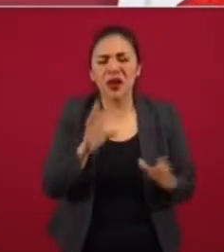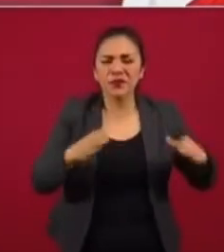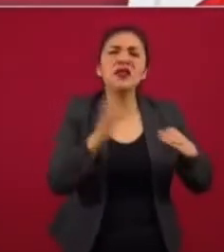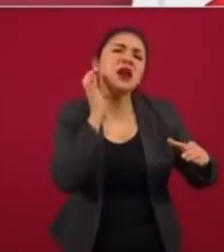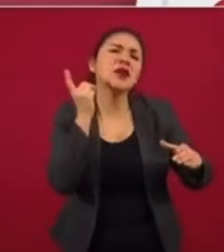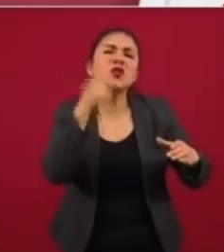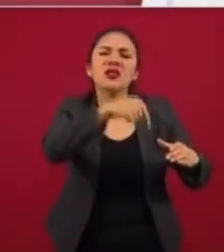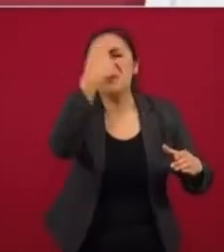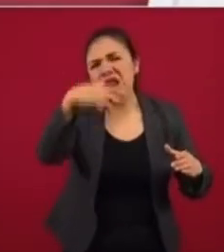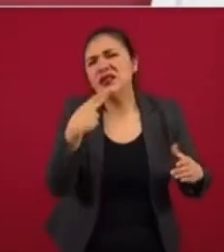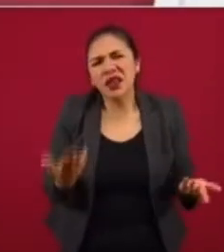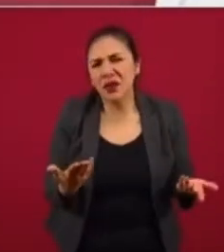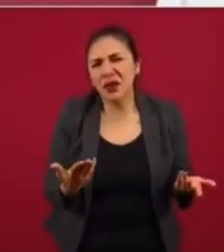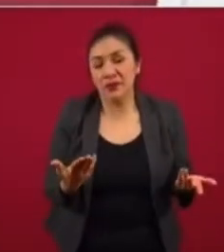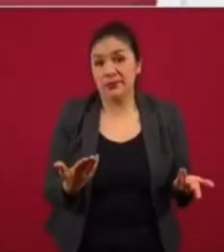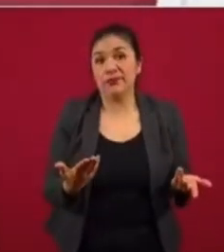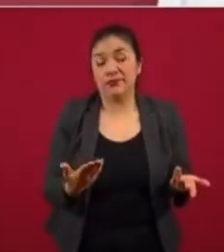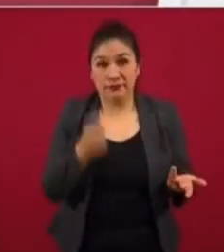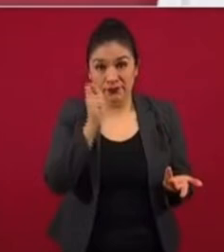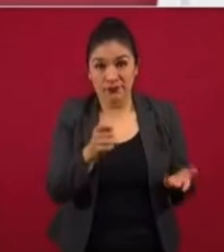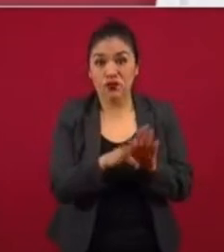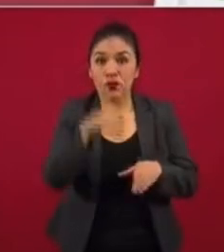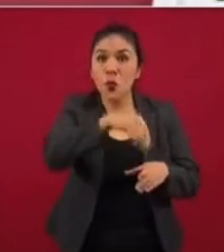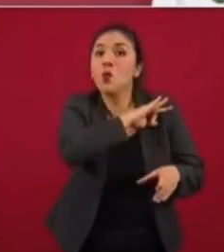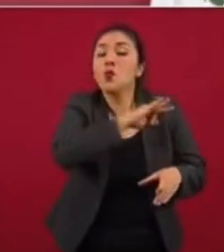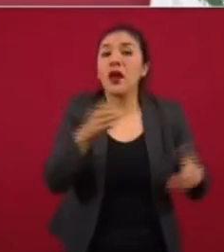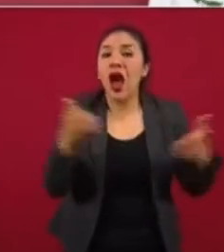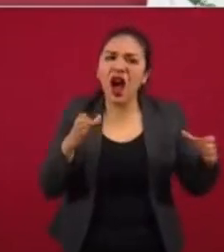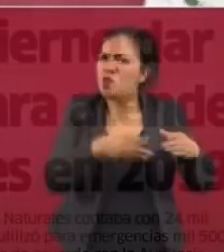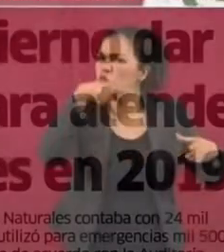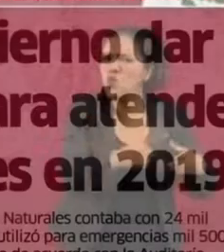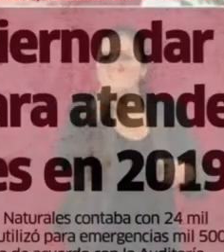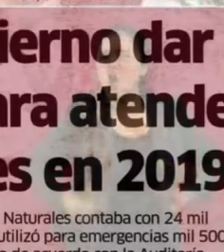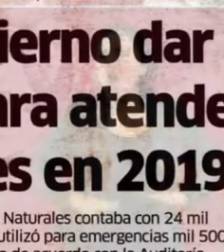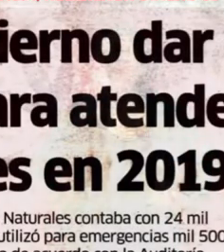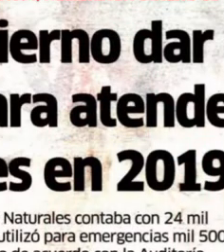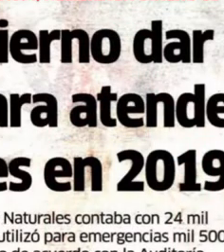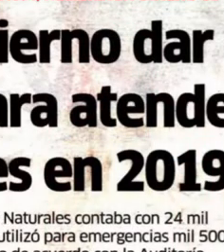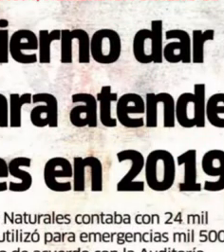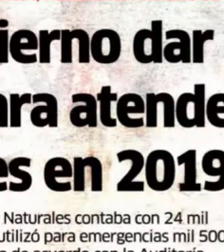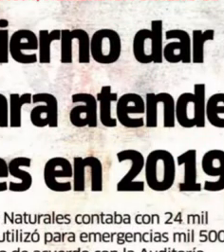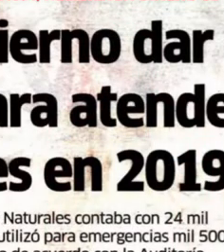de la cámara atrás este la facultad exclusiva del campo